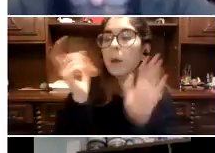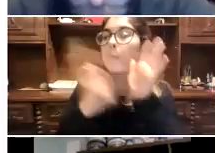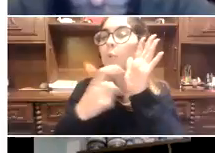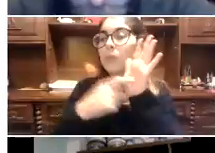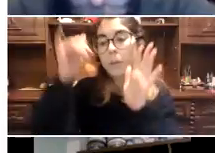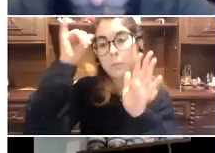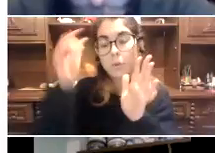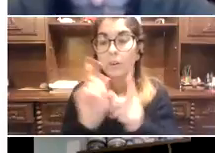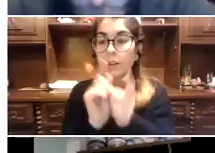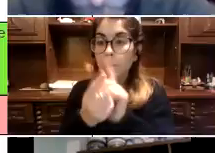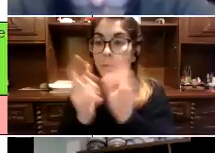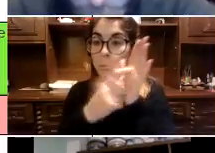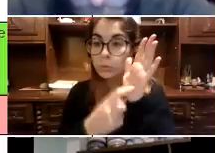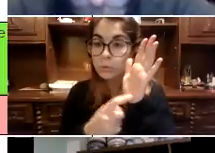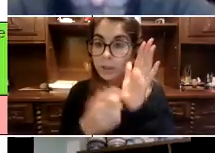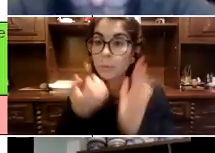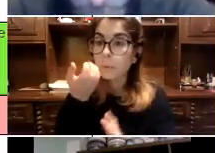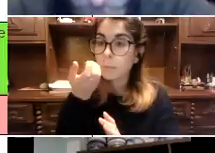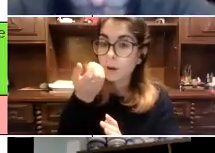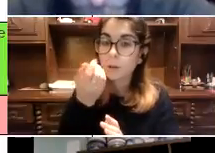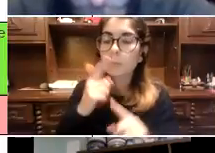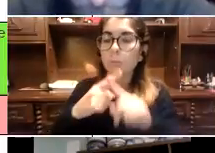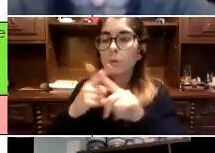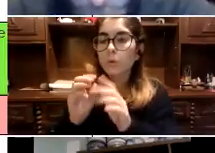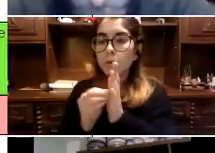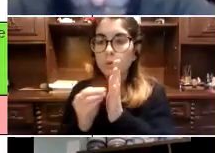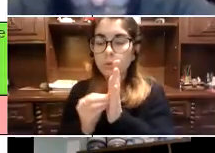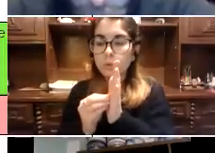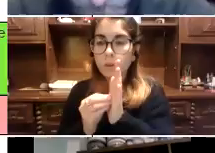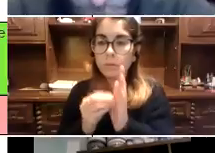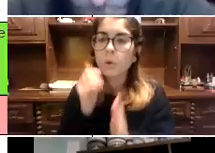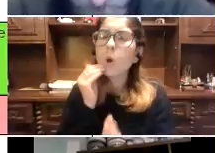La fecha de la próxima grabación, ¿para cuándo quedaría?